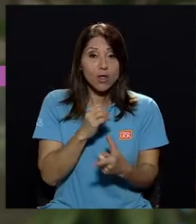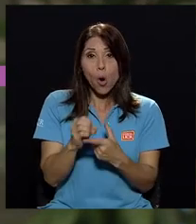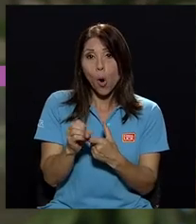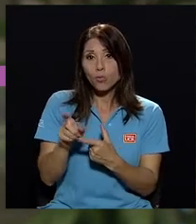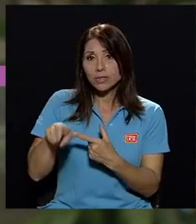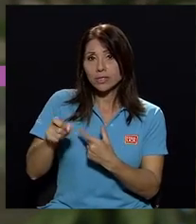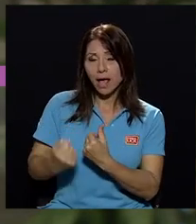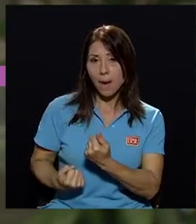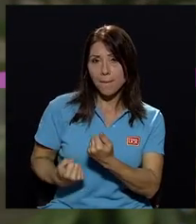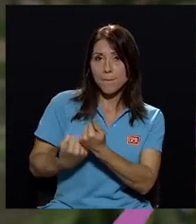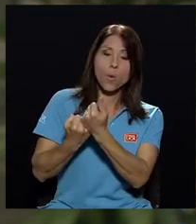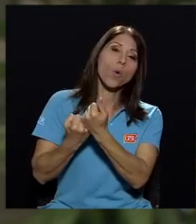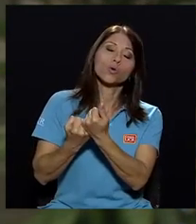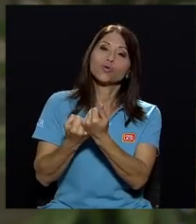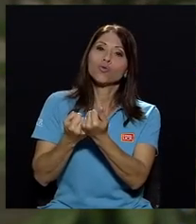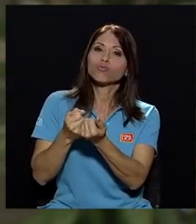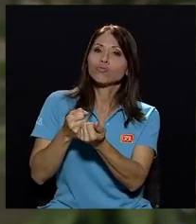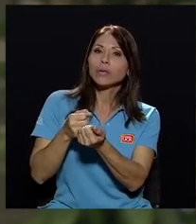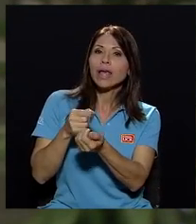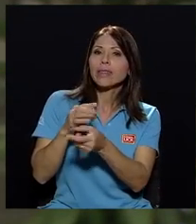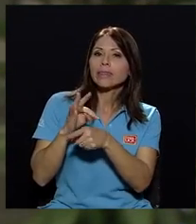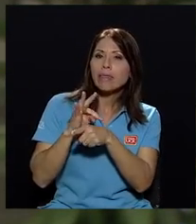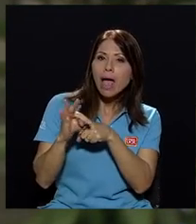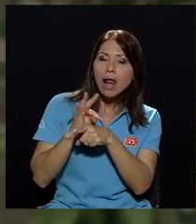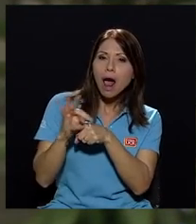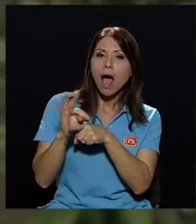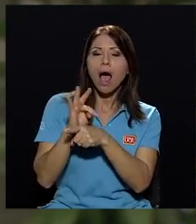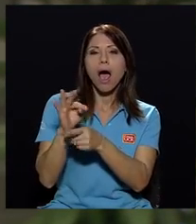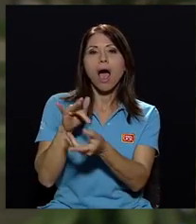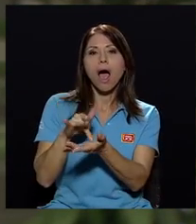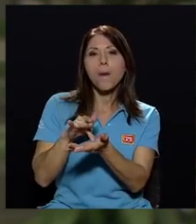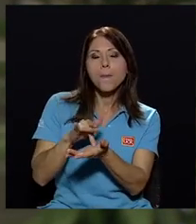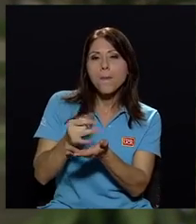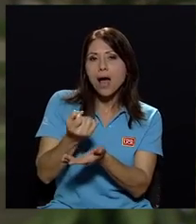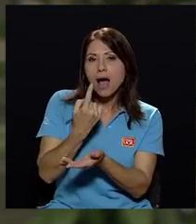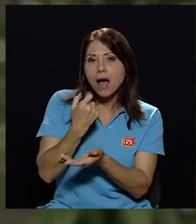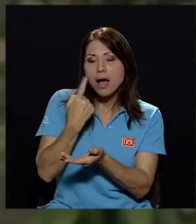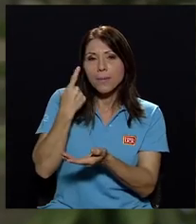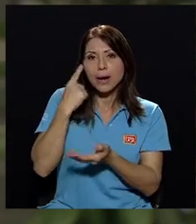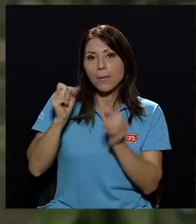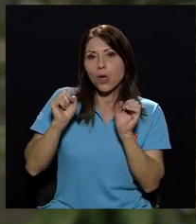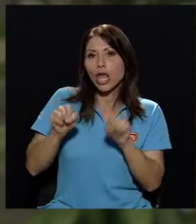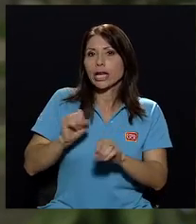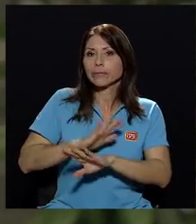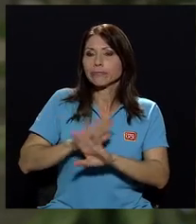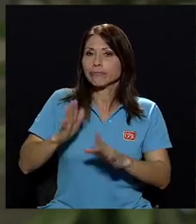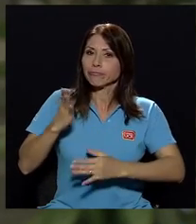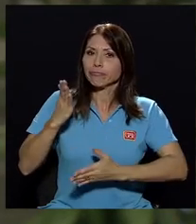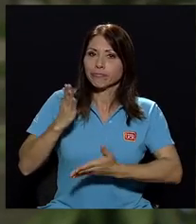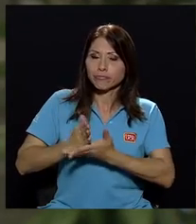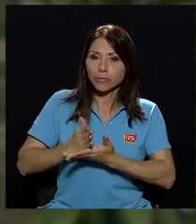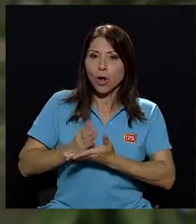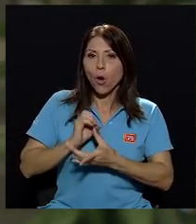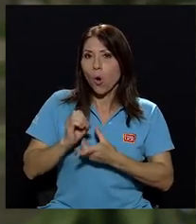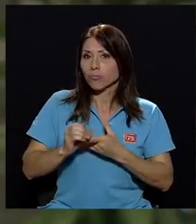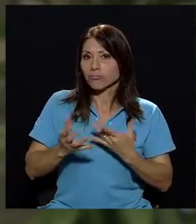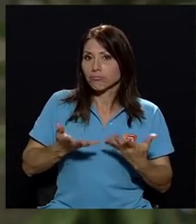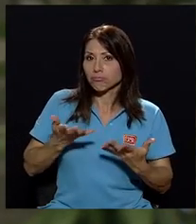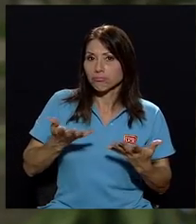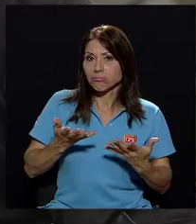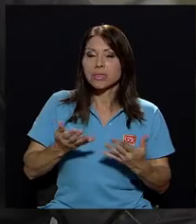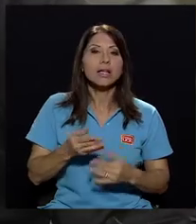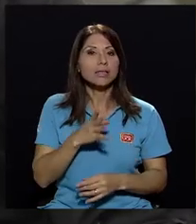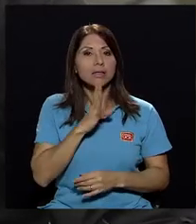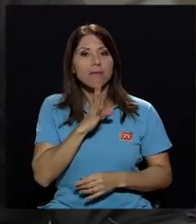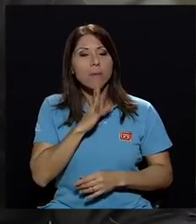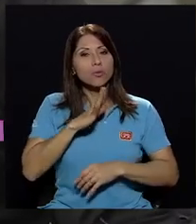apoyos terapéuticos, farmacológicos, para poder, ¿verdad?, salir de la misma o qué está?